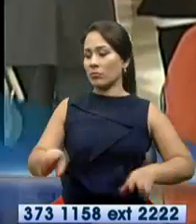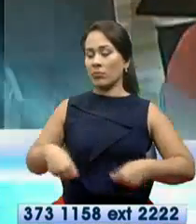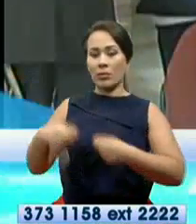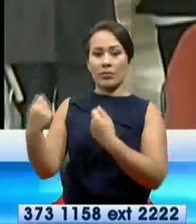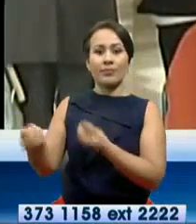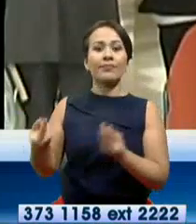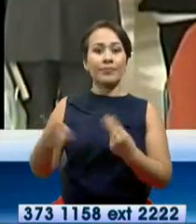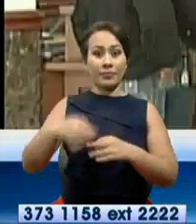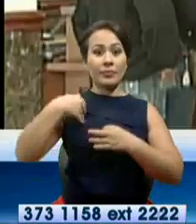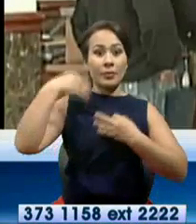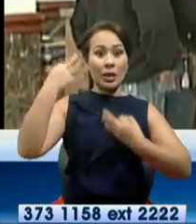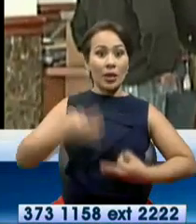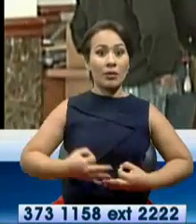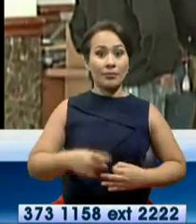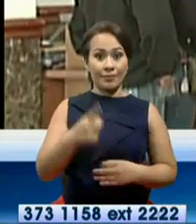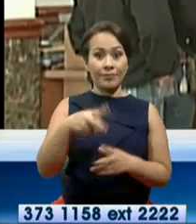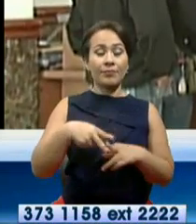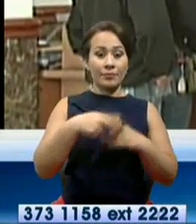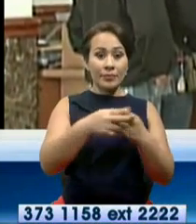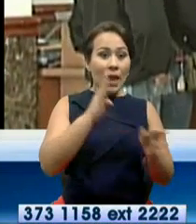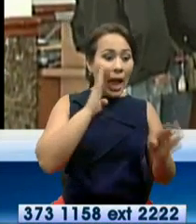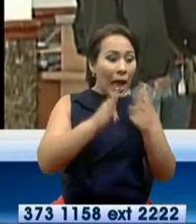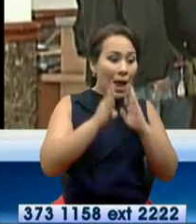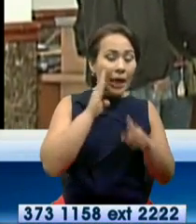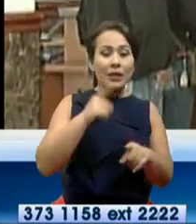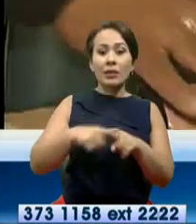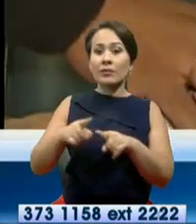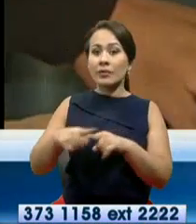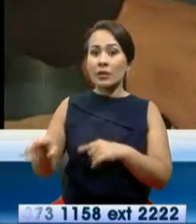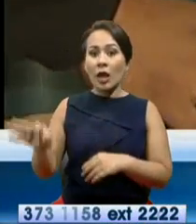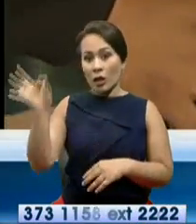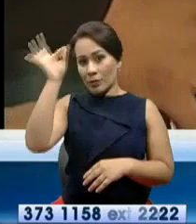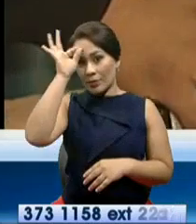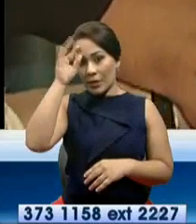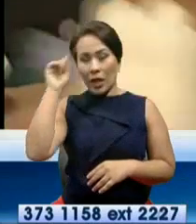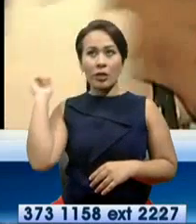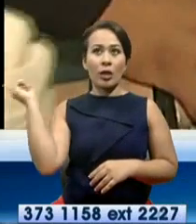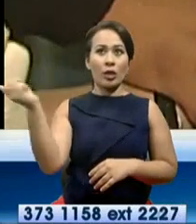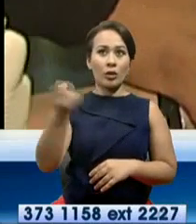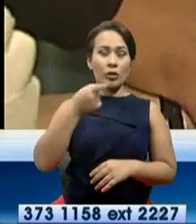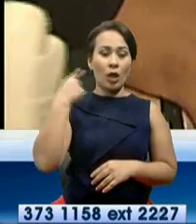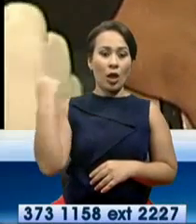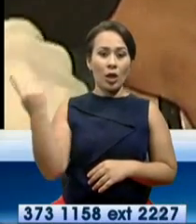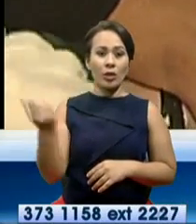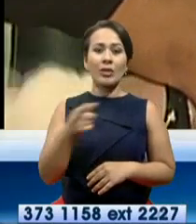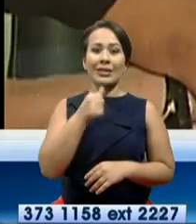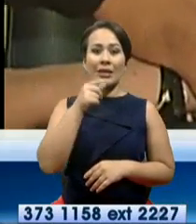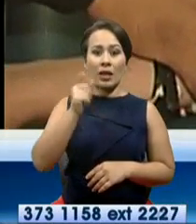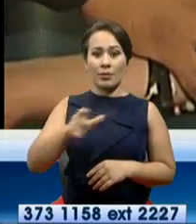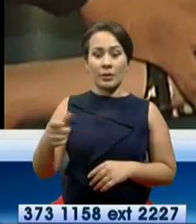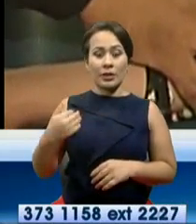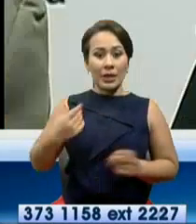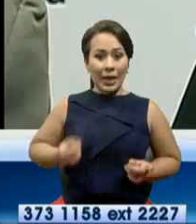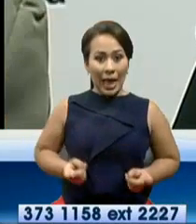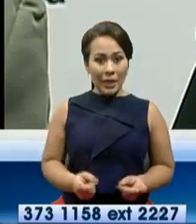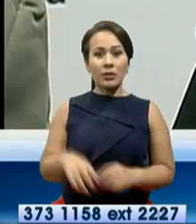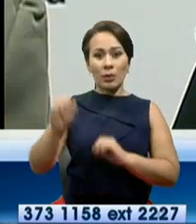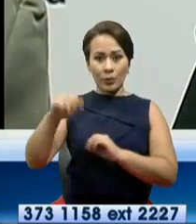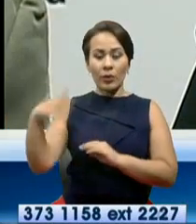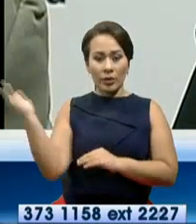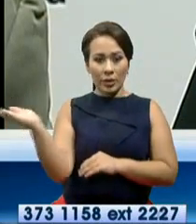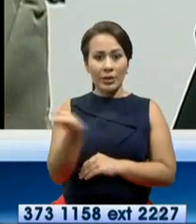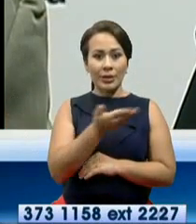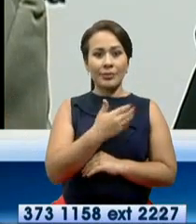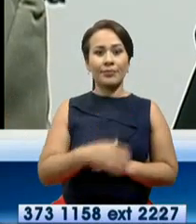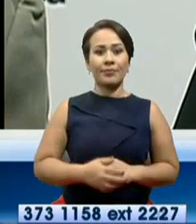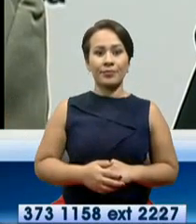lado, se garantizó la prestación de servicios de atención en las unidades de salud a escala nacional a los pacientes con cáncer. Tanto en